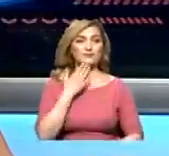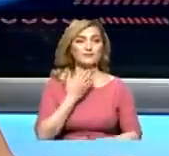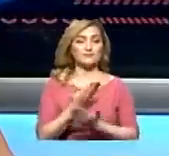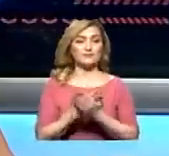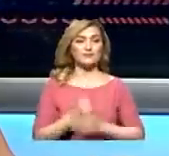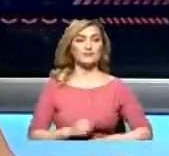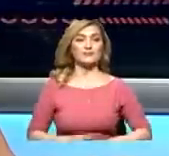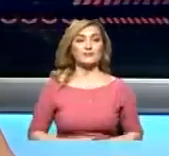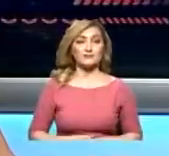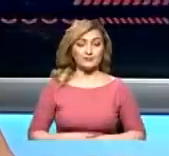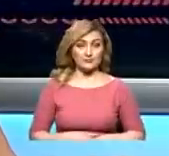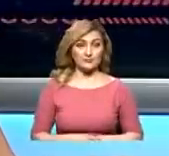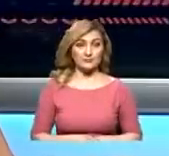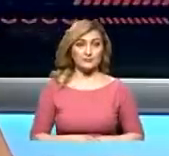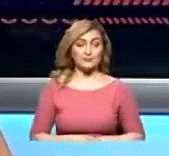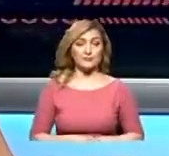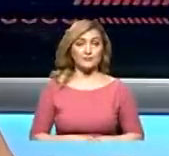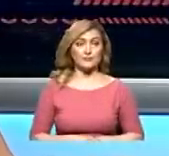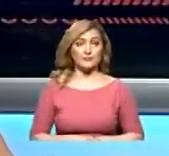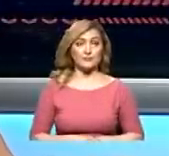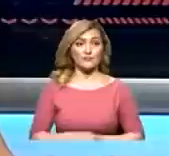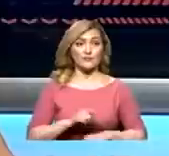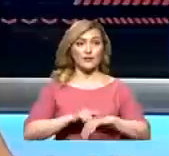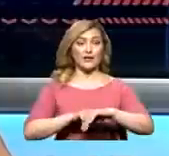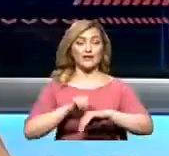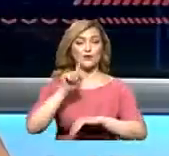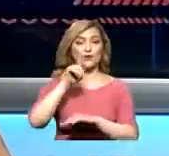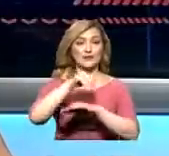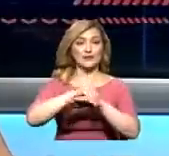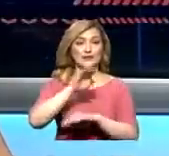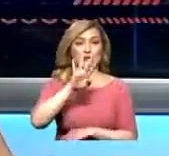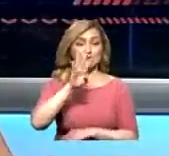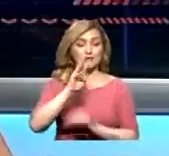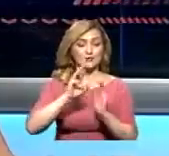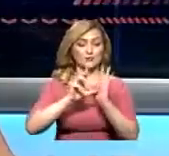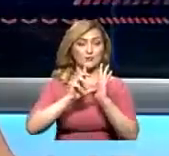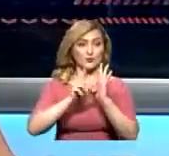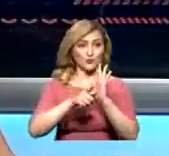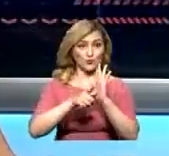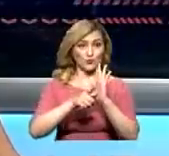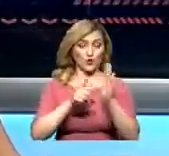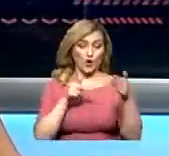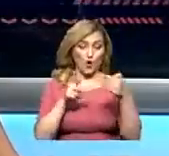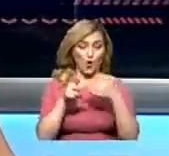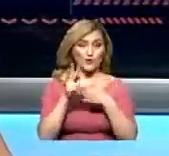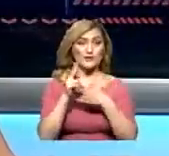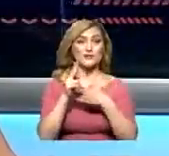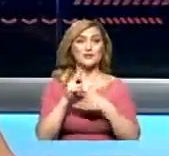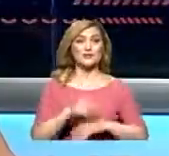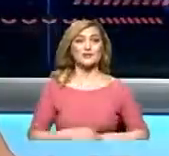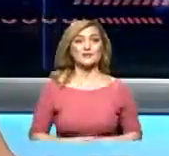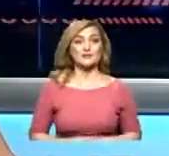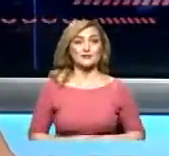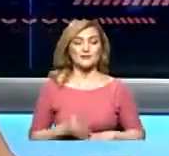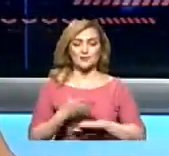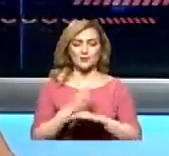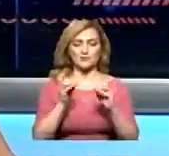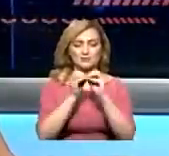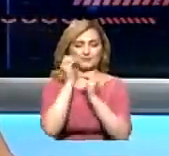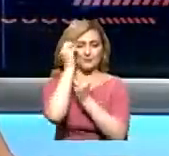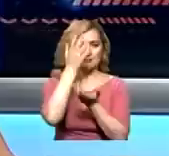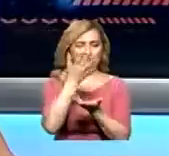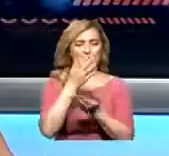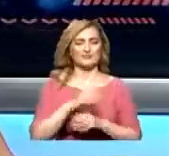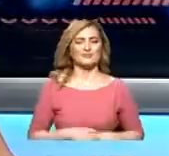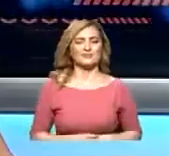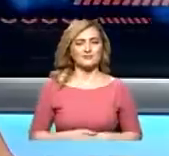muchísimas gracias por tu informe. Nosotros, cuando son las 13:46, vamos a hacer un corte, pero enseguida regresamos con más noticias. Siga